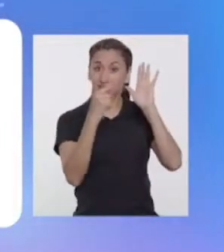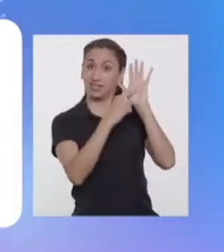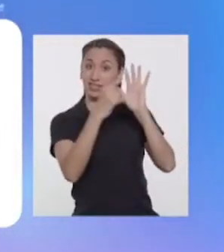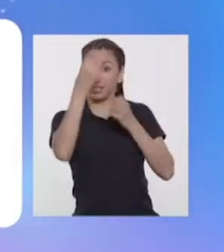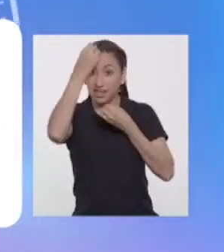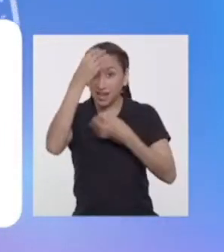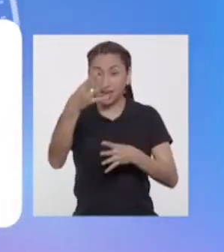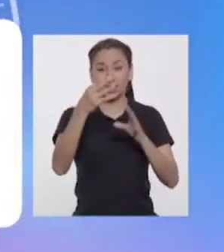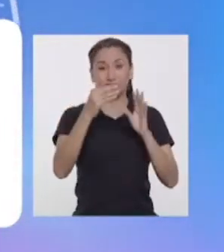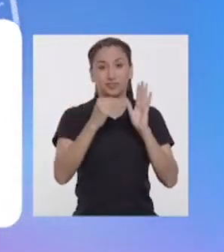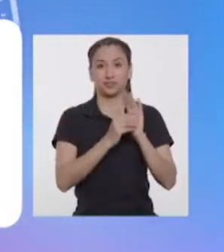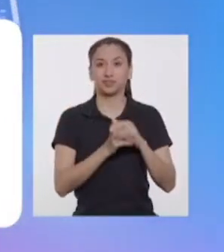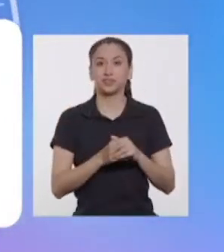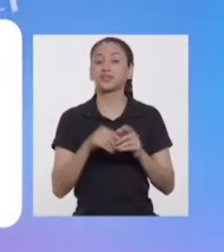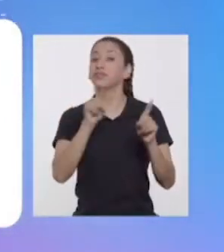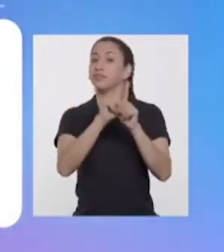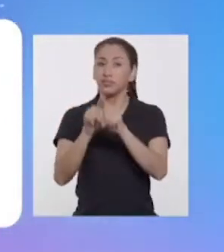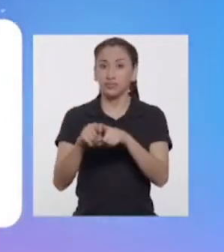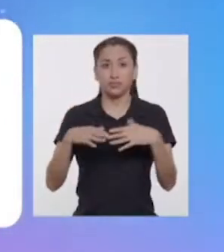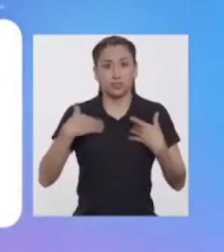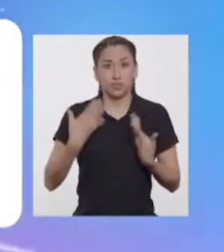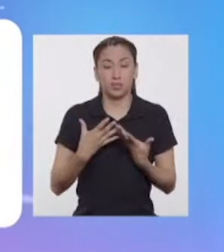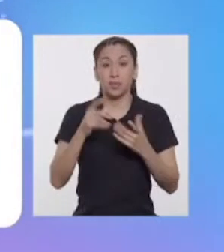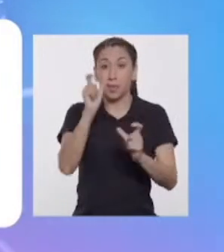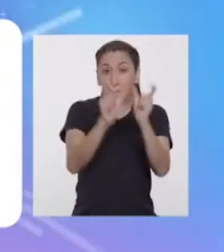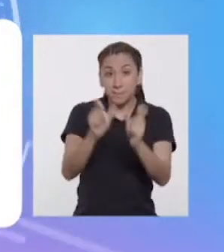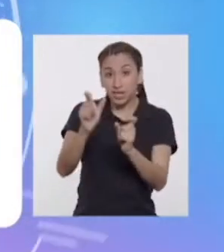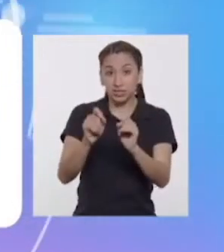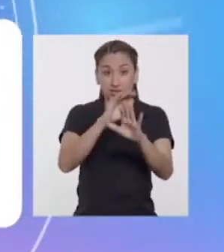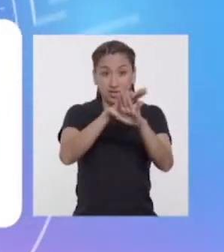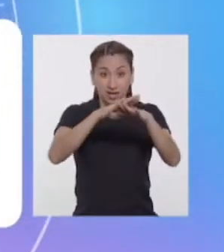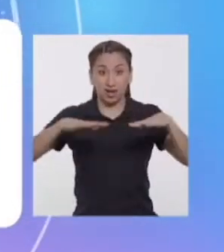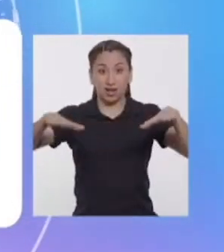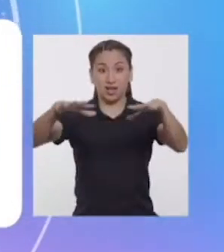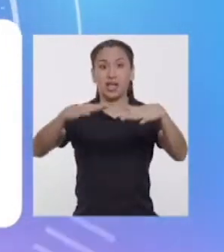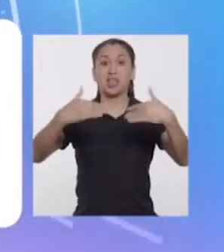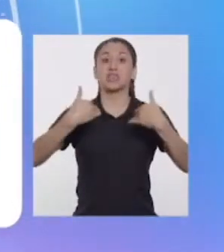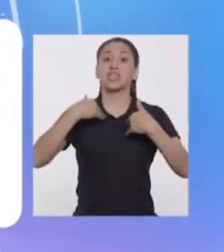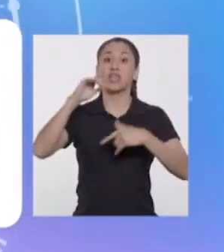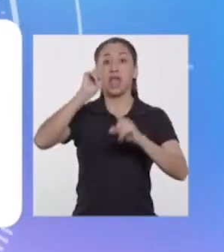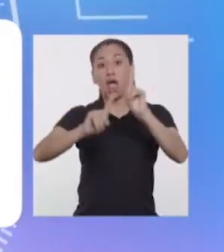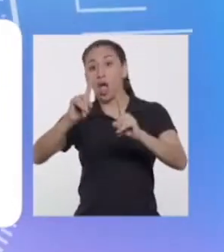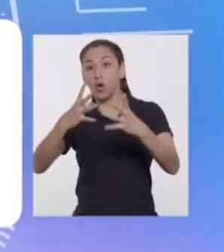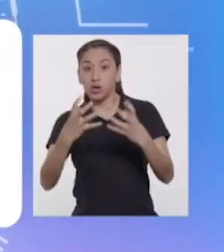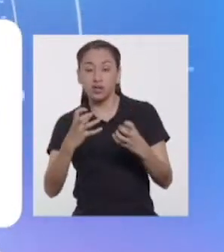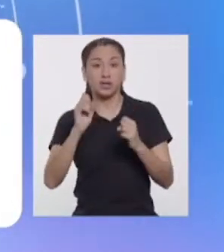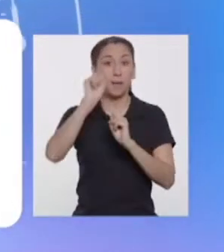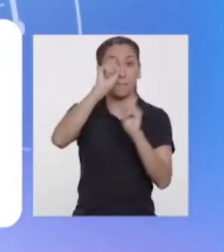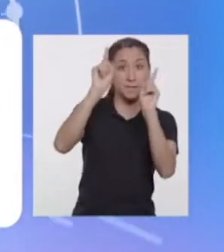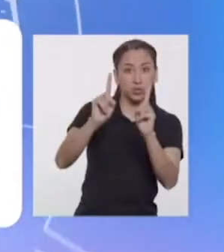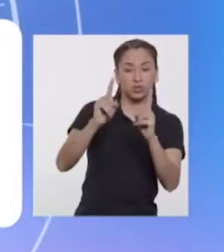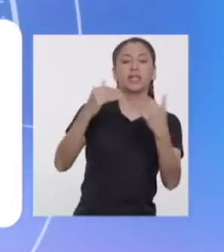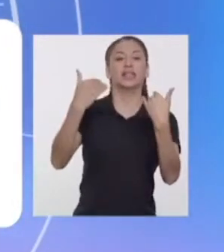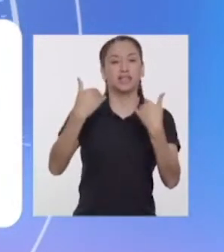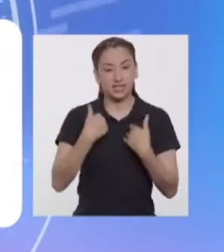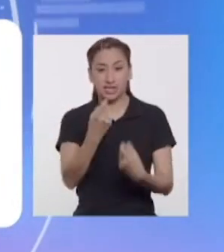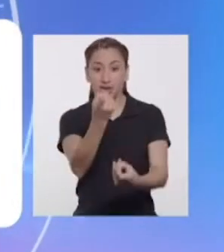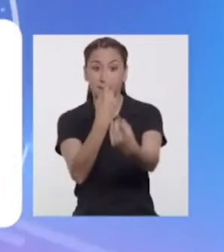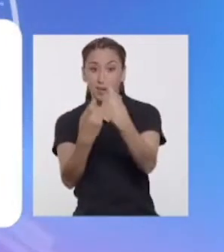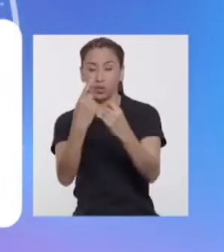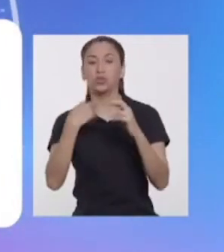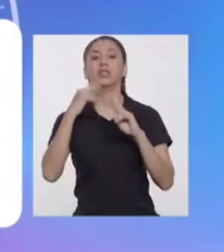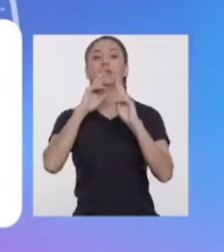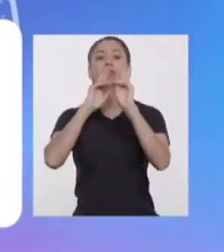afiche. También puede que haya personas del público que tengan preguntas. Sí, deberemos responder